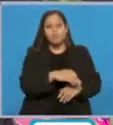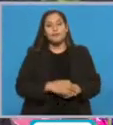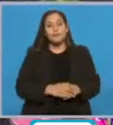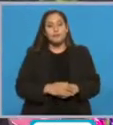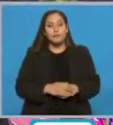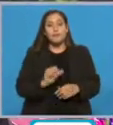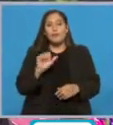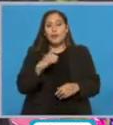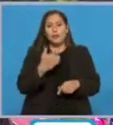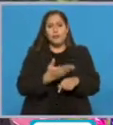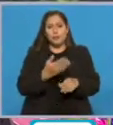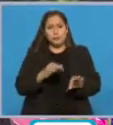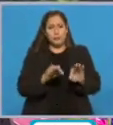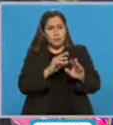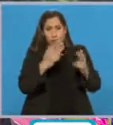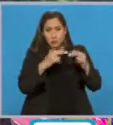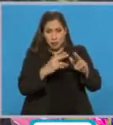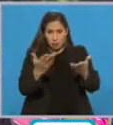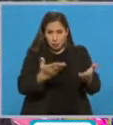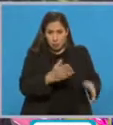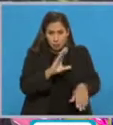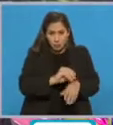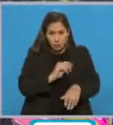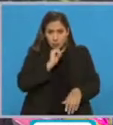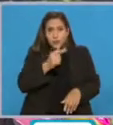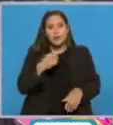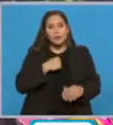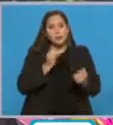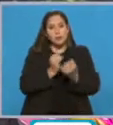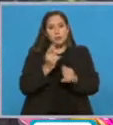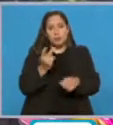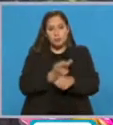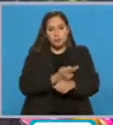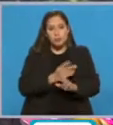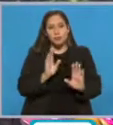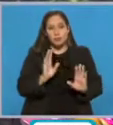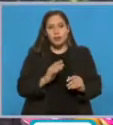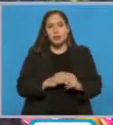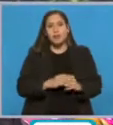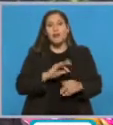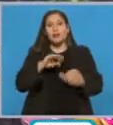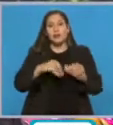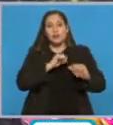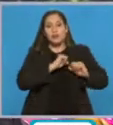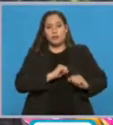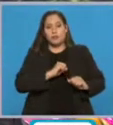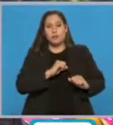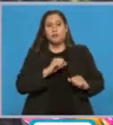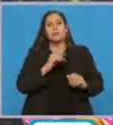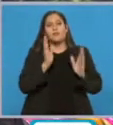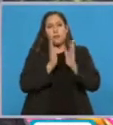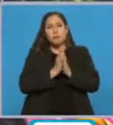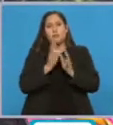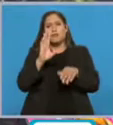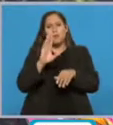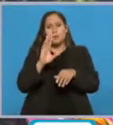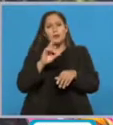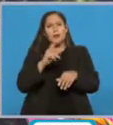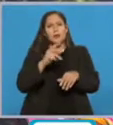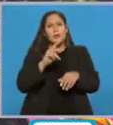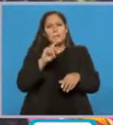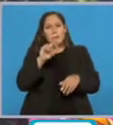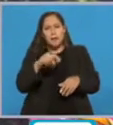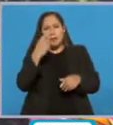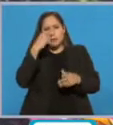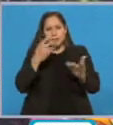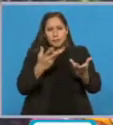si no lo reciben en los refugios, que también pasó el caso, pues bueno, yo les diría, por supuesto, a todas las autoridades que incluyan dentro de los planes de acción,